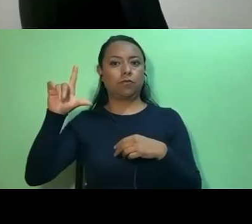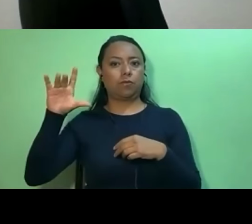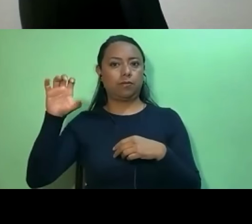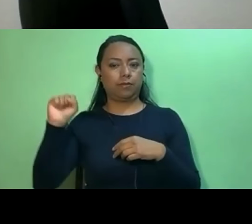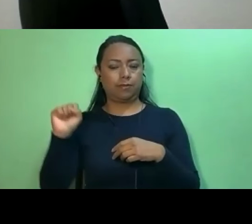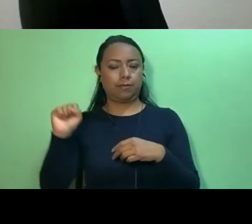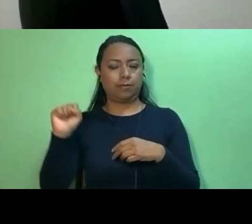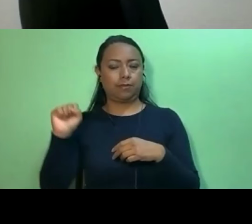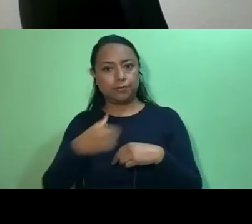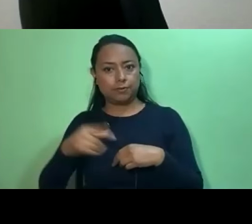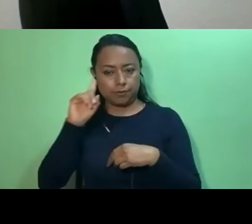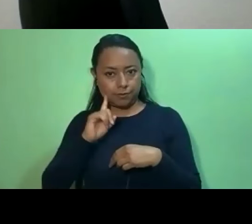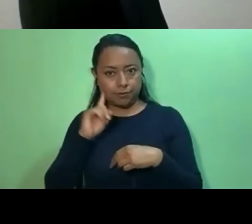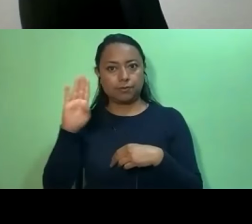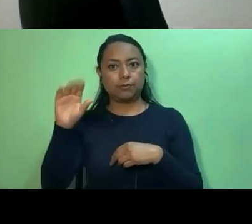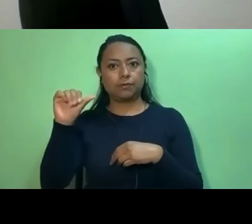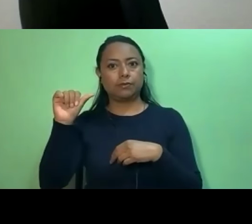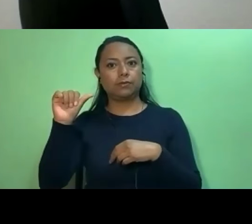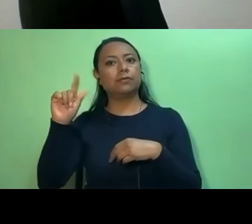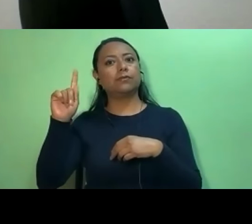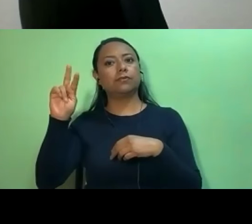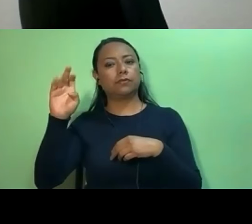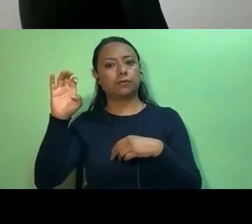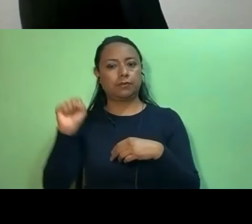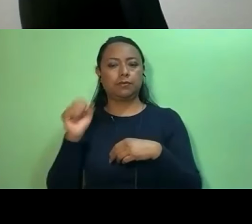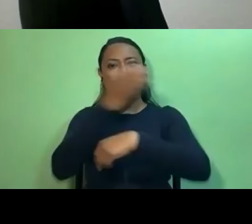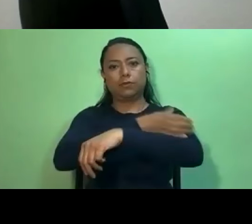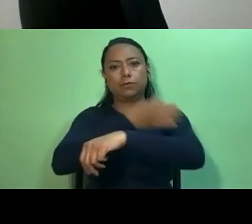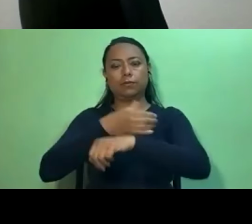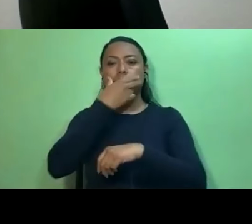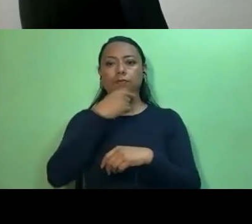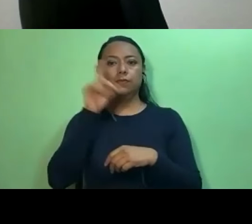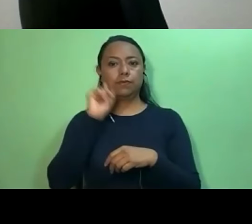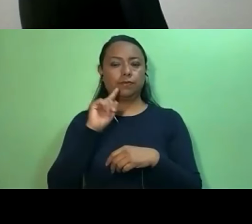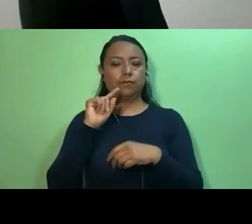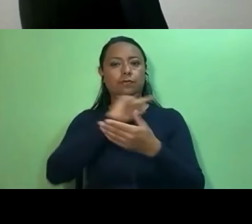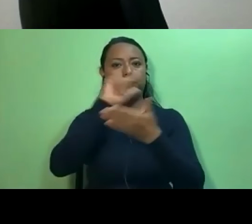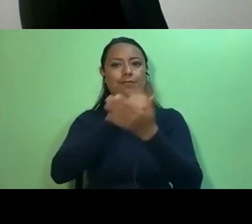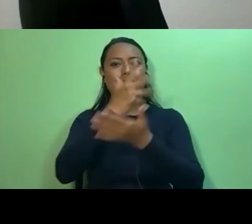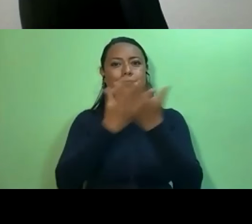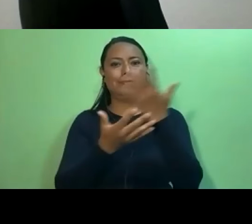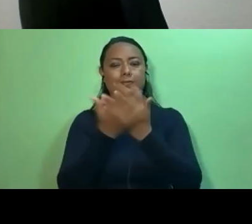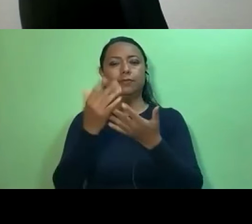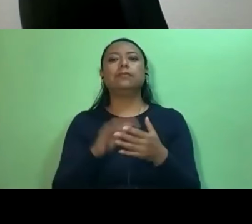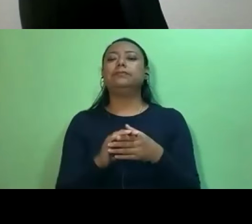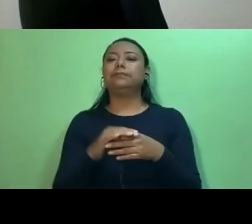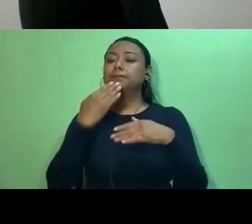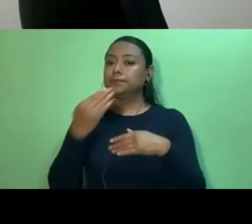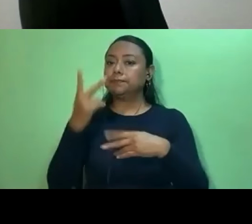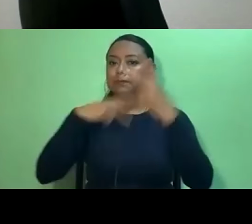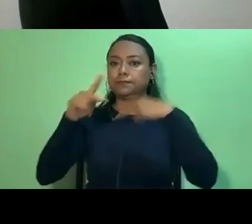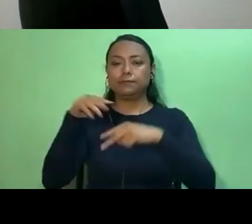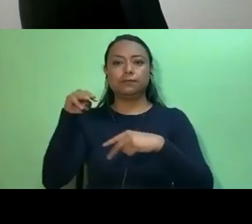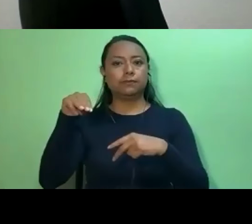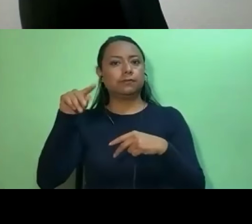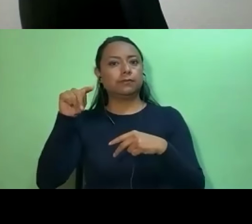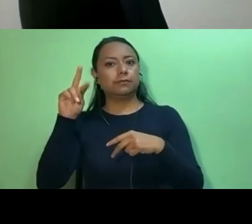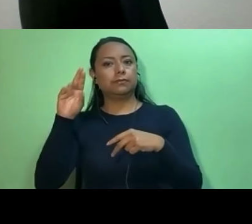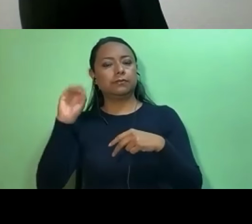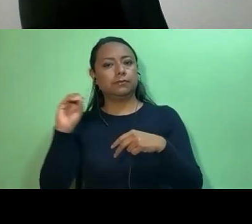mis compañeras y compañeros legisladores. Bienvenido, maestro Meraz, al Congreso de la Ciudad de México, y hoy en este